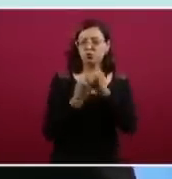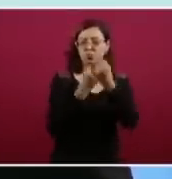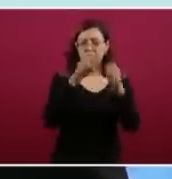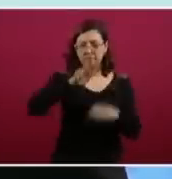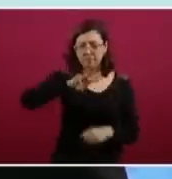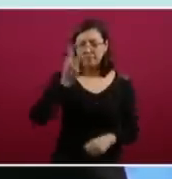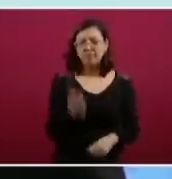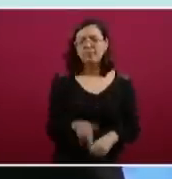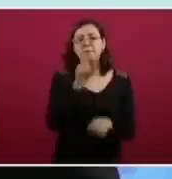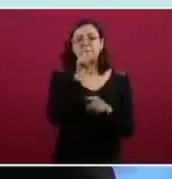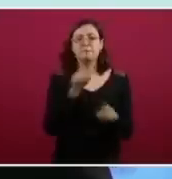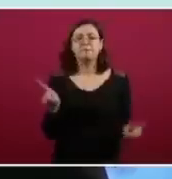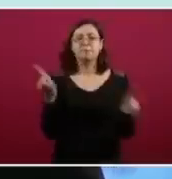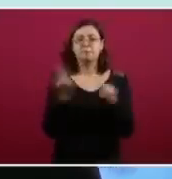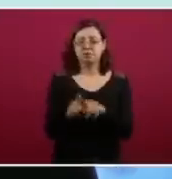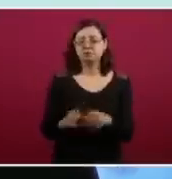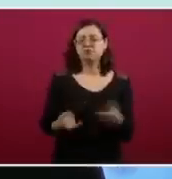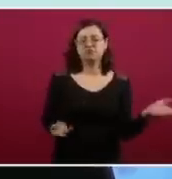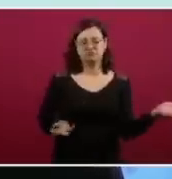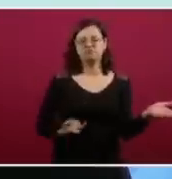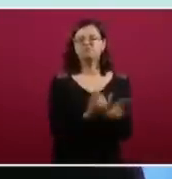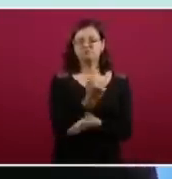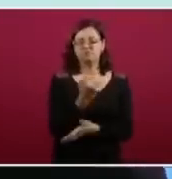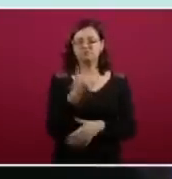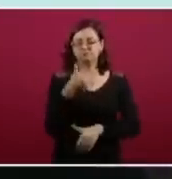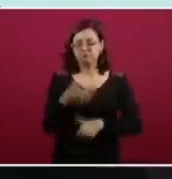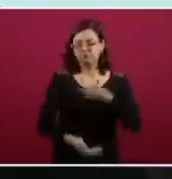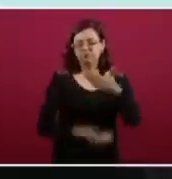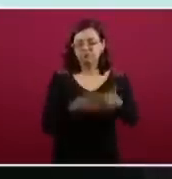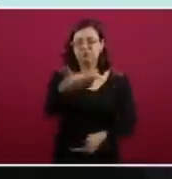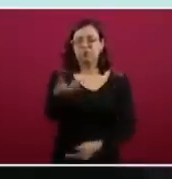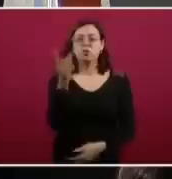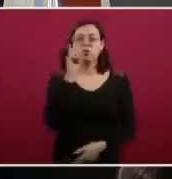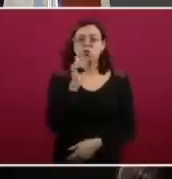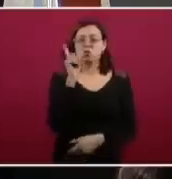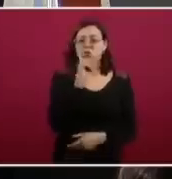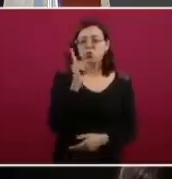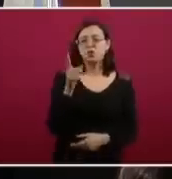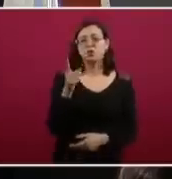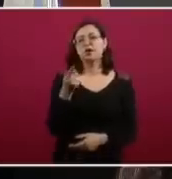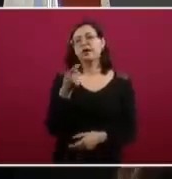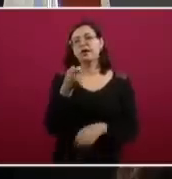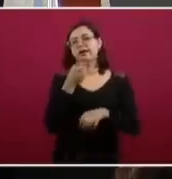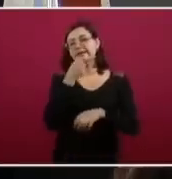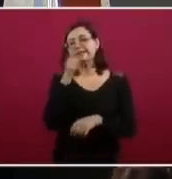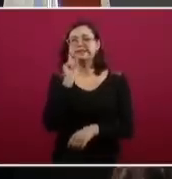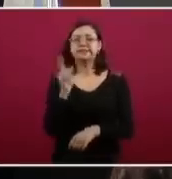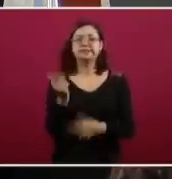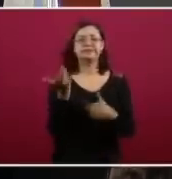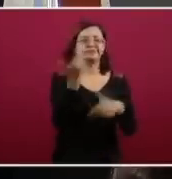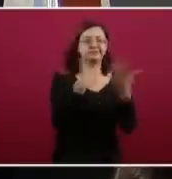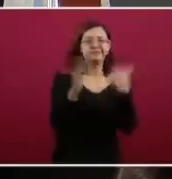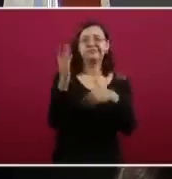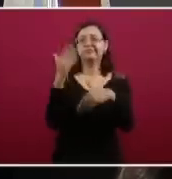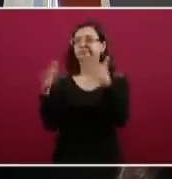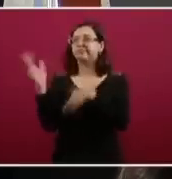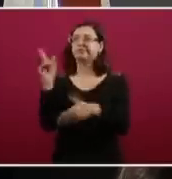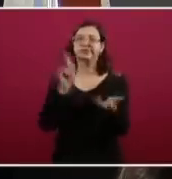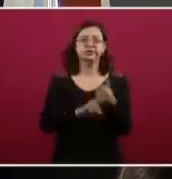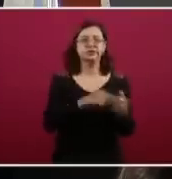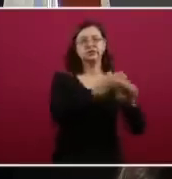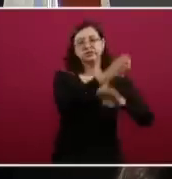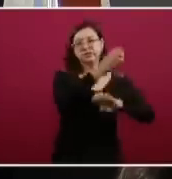realizar acciones decididas y estratégicas para el avance de las mujeres y las niñas en los estados. Durante estos